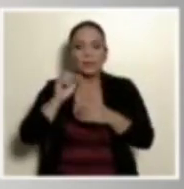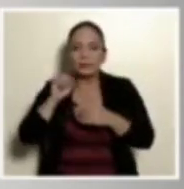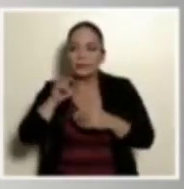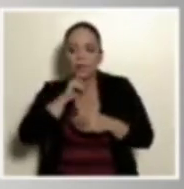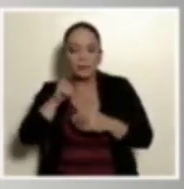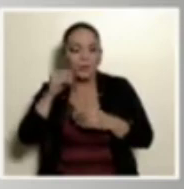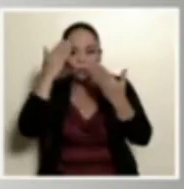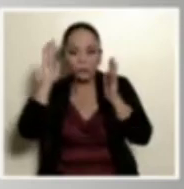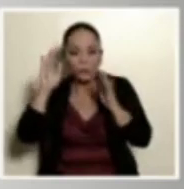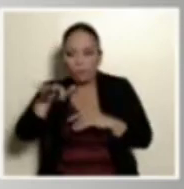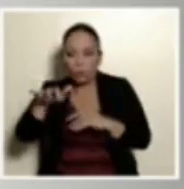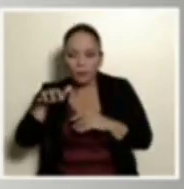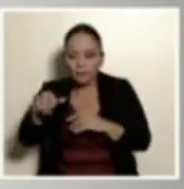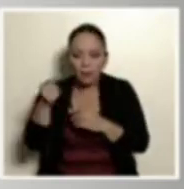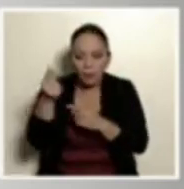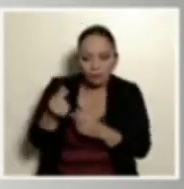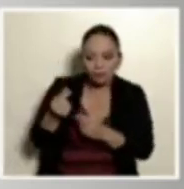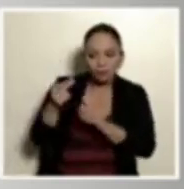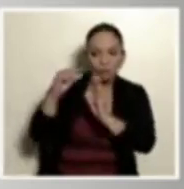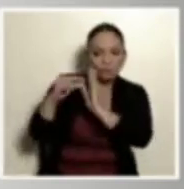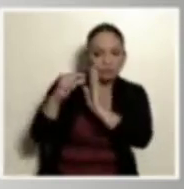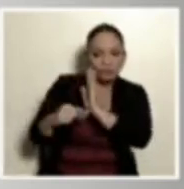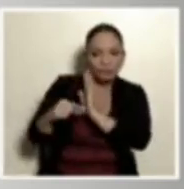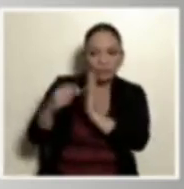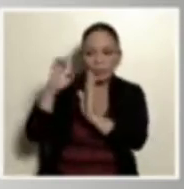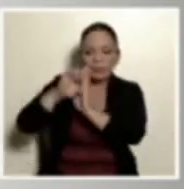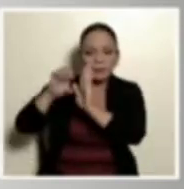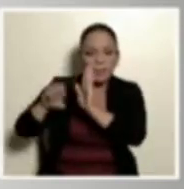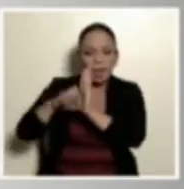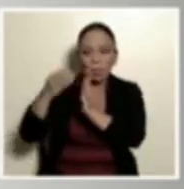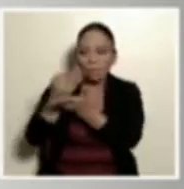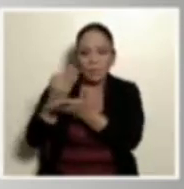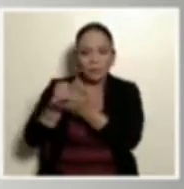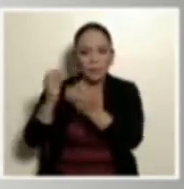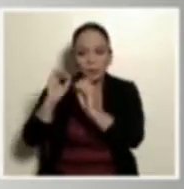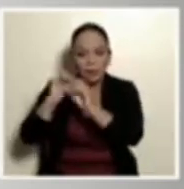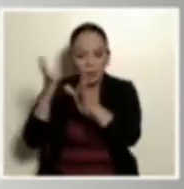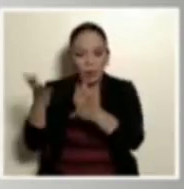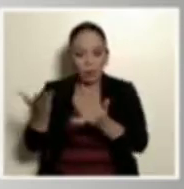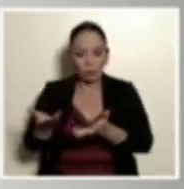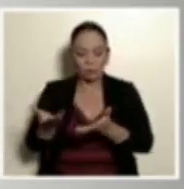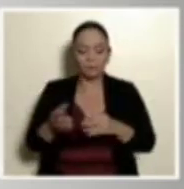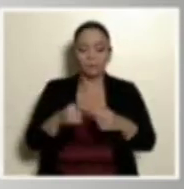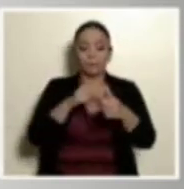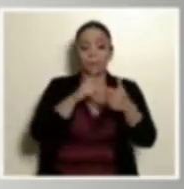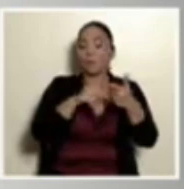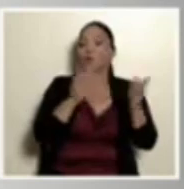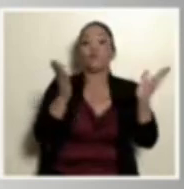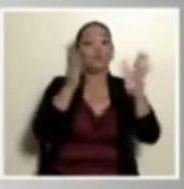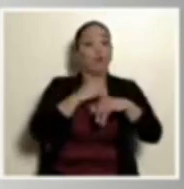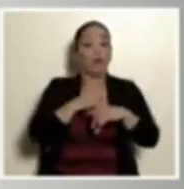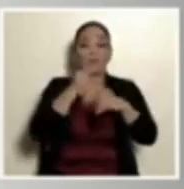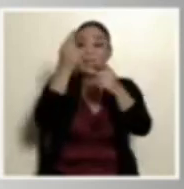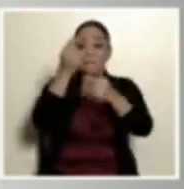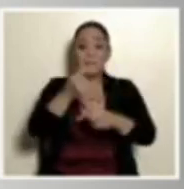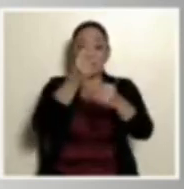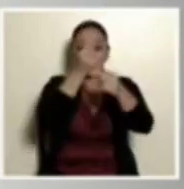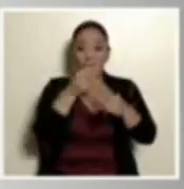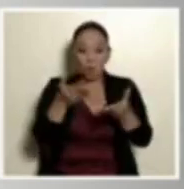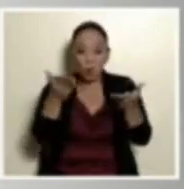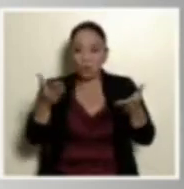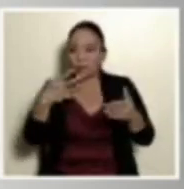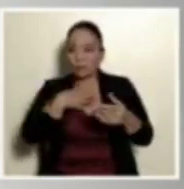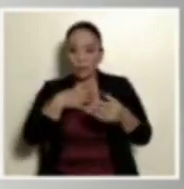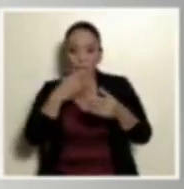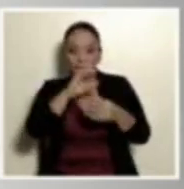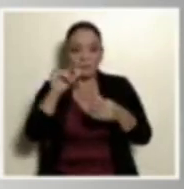contabilidad y en los aspectos financieros. No hay claridad en los inventarios. Hay inventarios que ya están